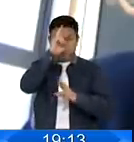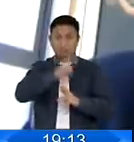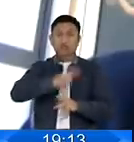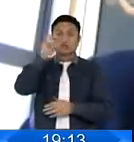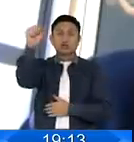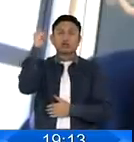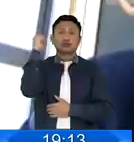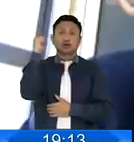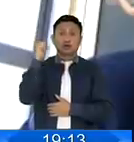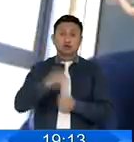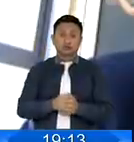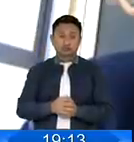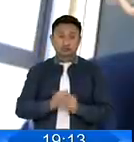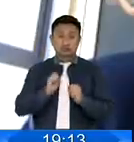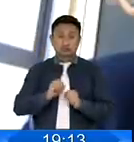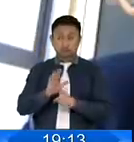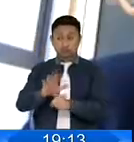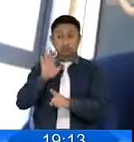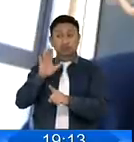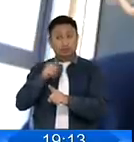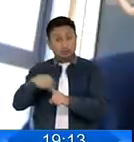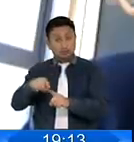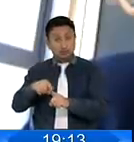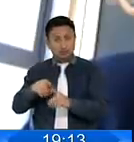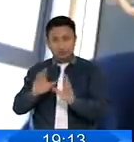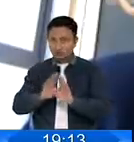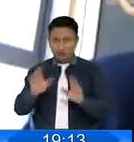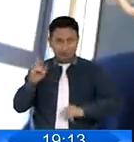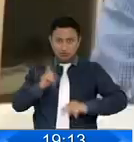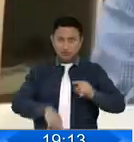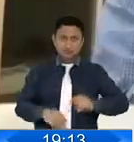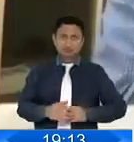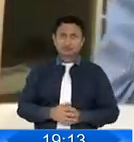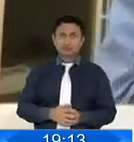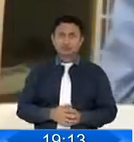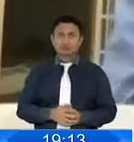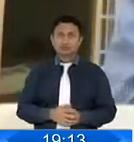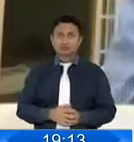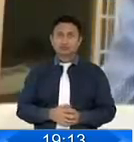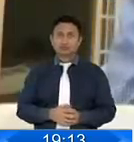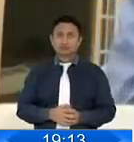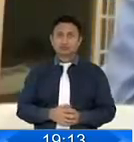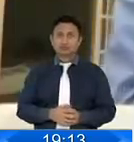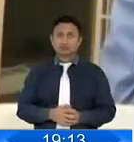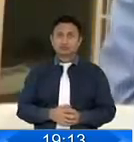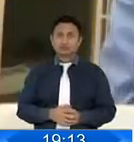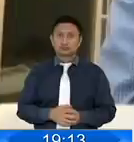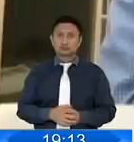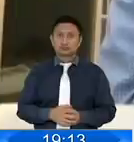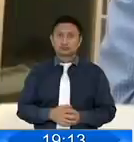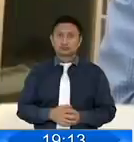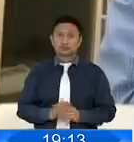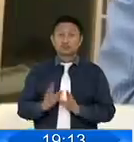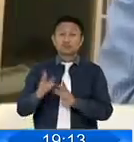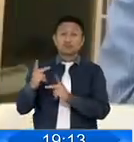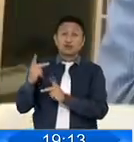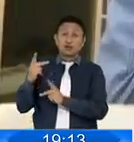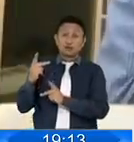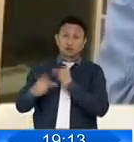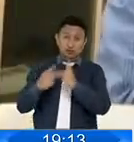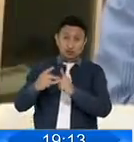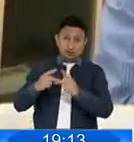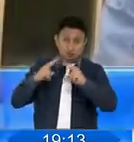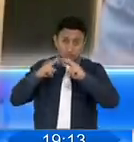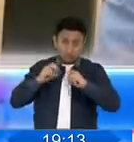no con intimidaciones que pueda venir de las autoridades. Una vez terminado el desarrollo del procedimiento sumario, se aplicará